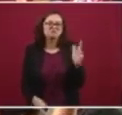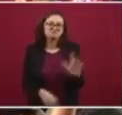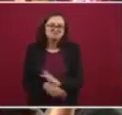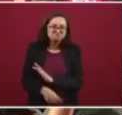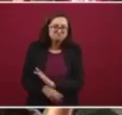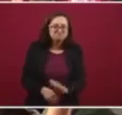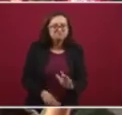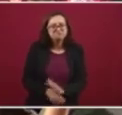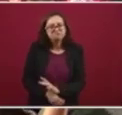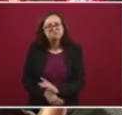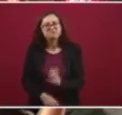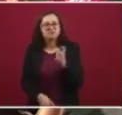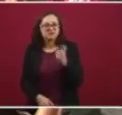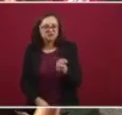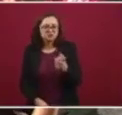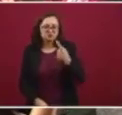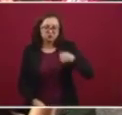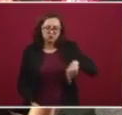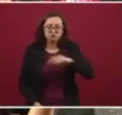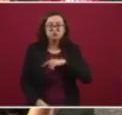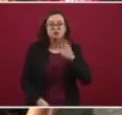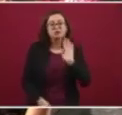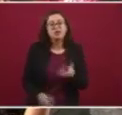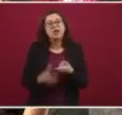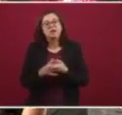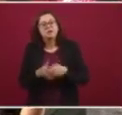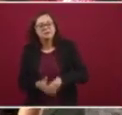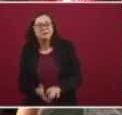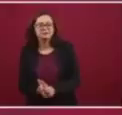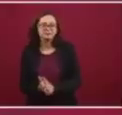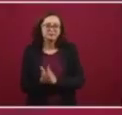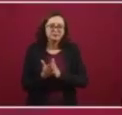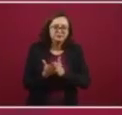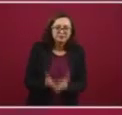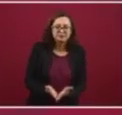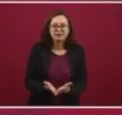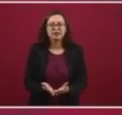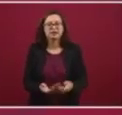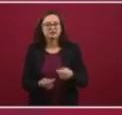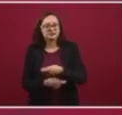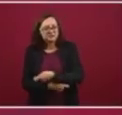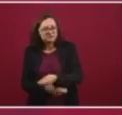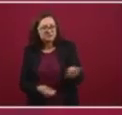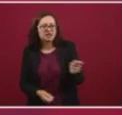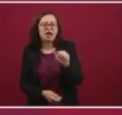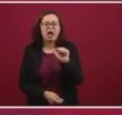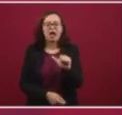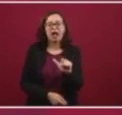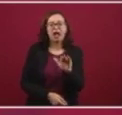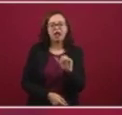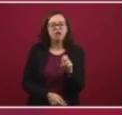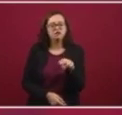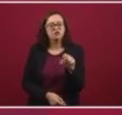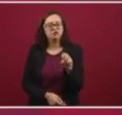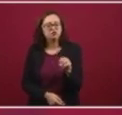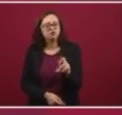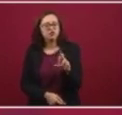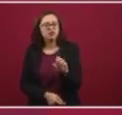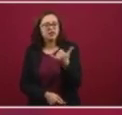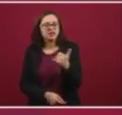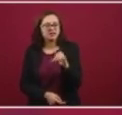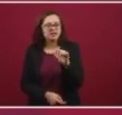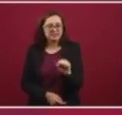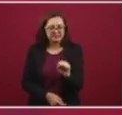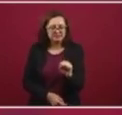Y por eso estamos distribuyendo la cartilla moral de Alfonso Reyes. Y por eso vamos a